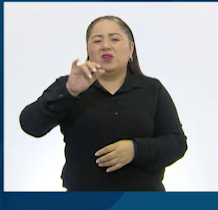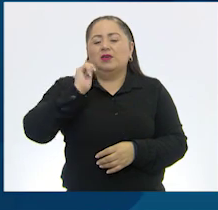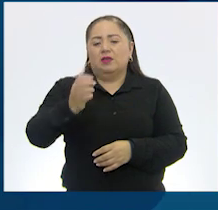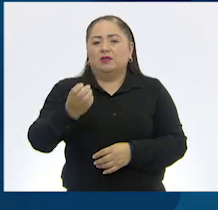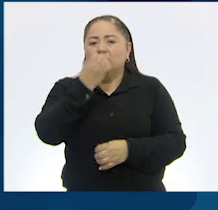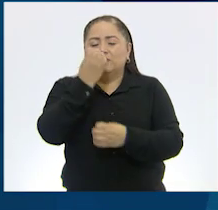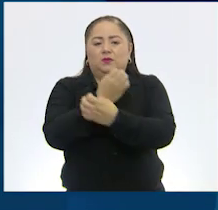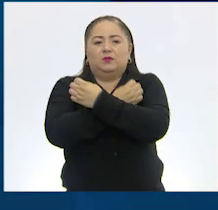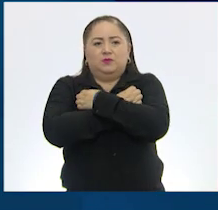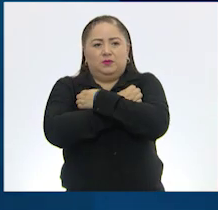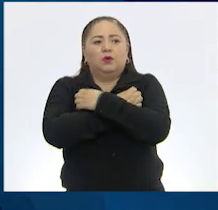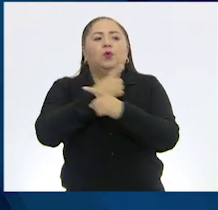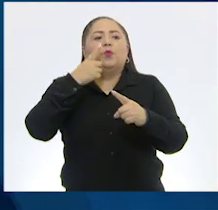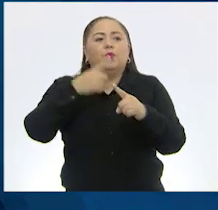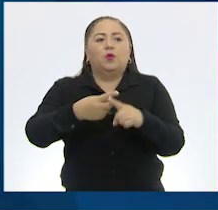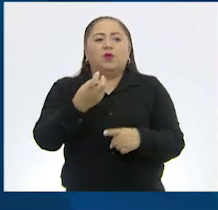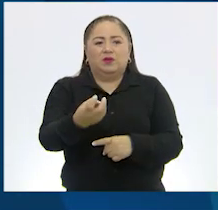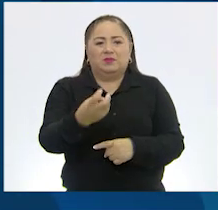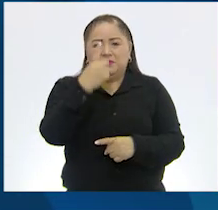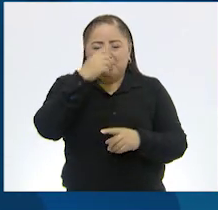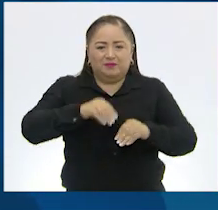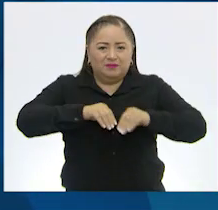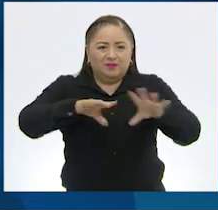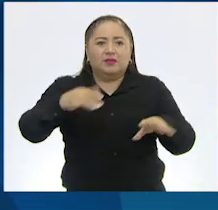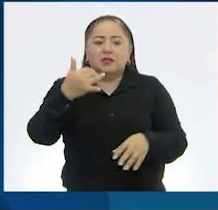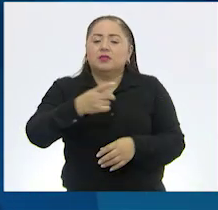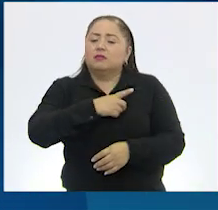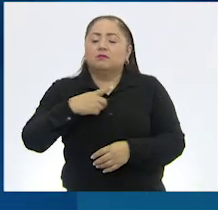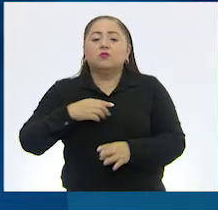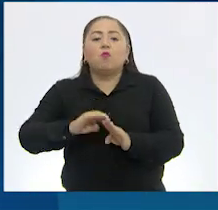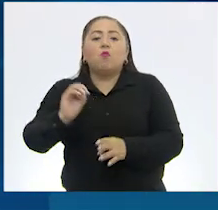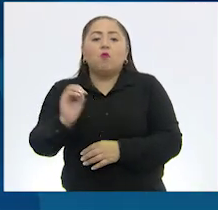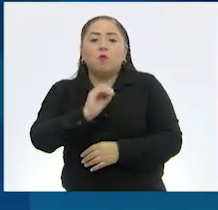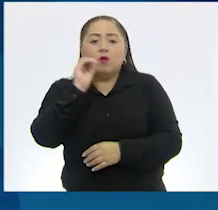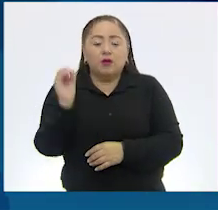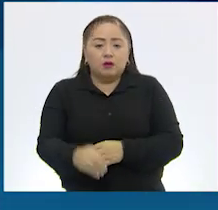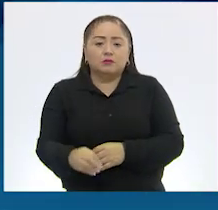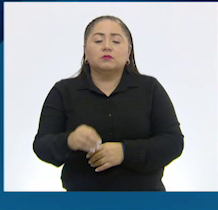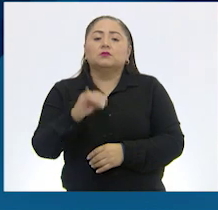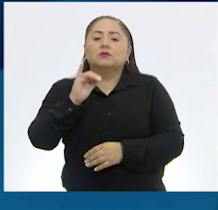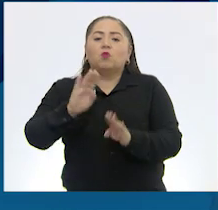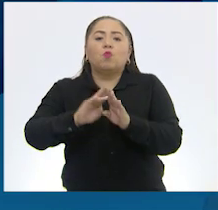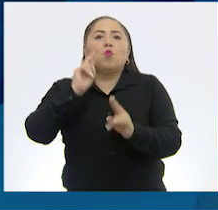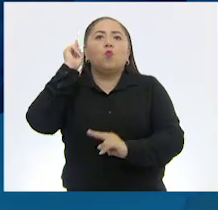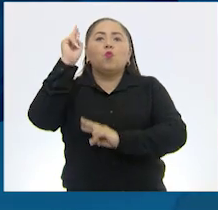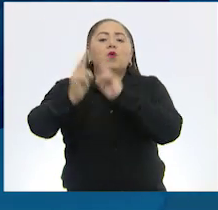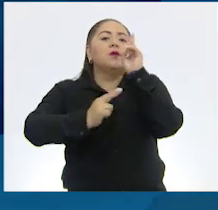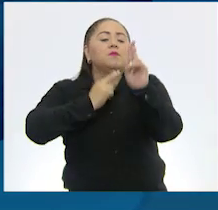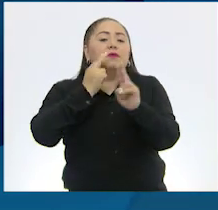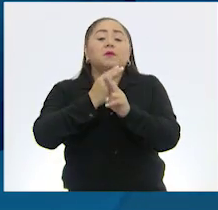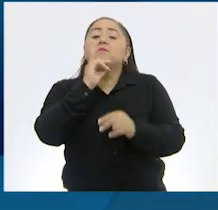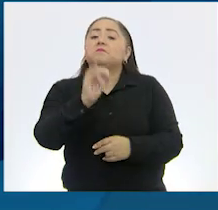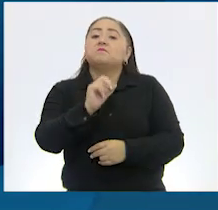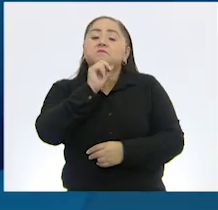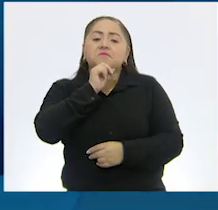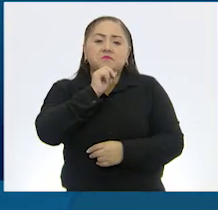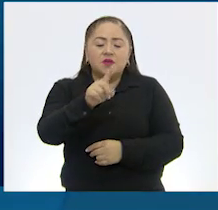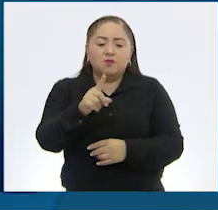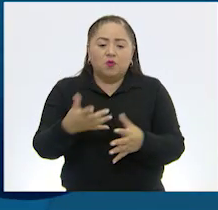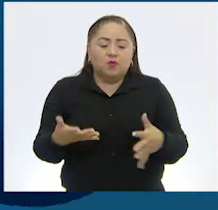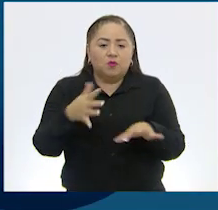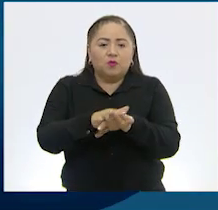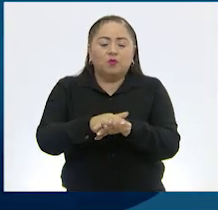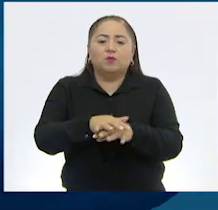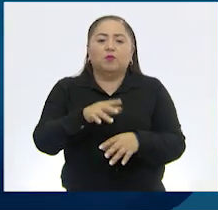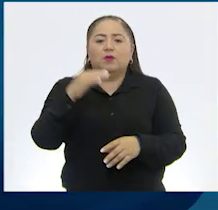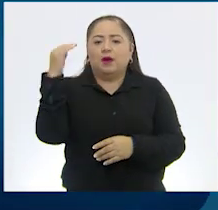educación. La impartida por este, además de obligatoria, será universal, inclusiva,